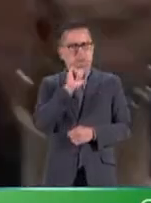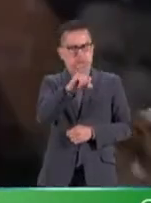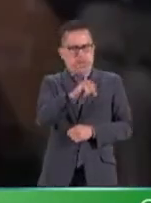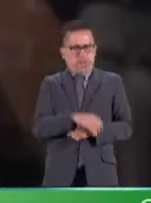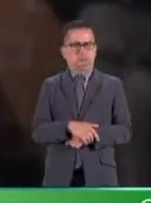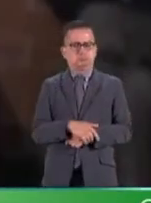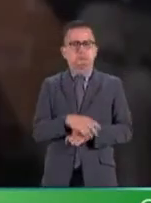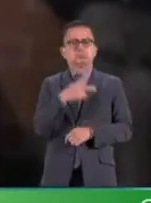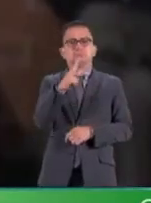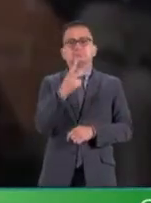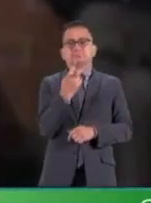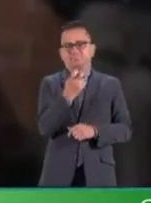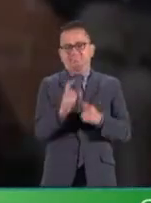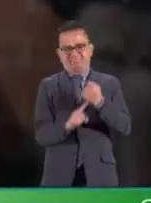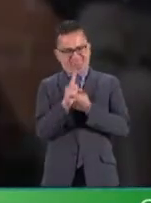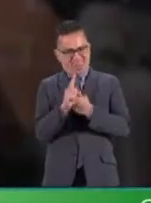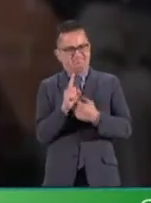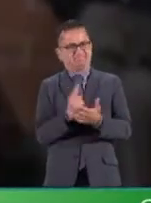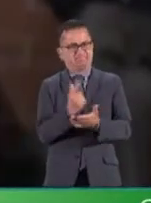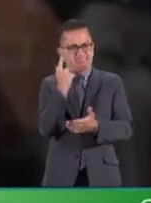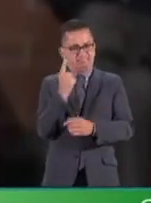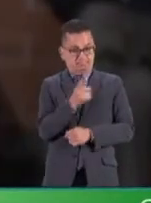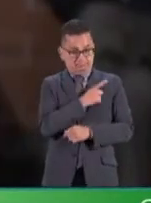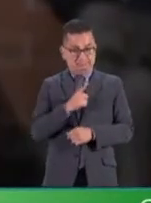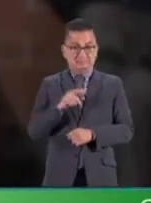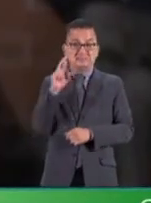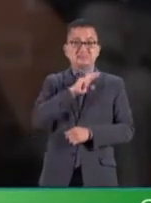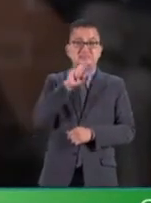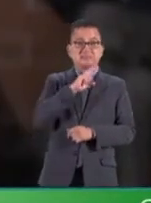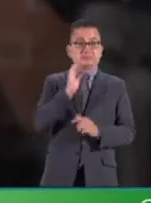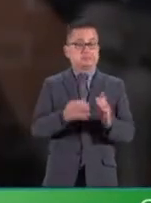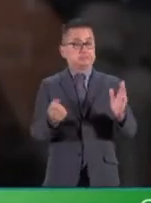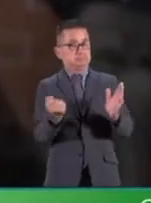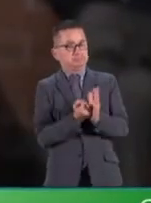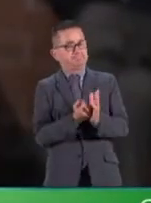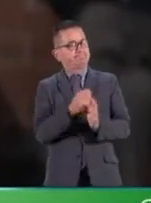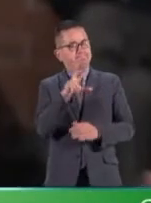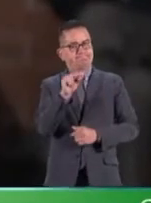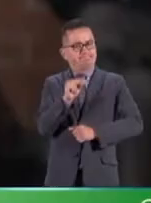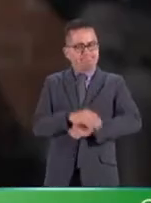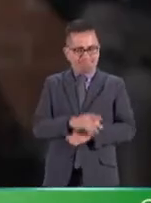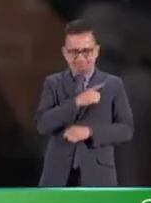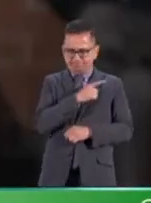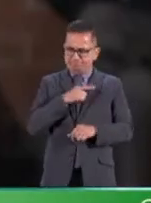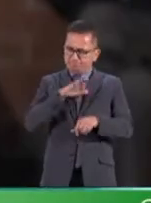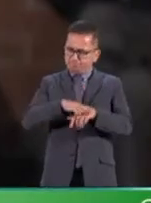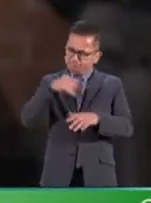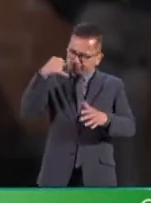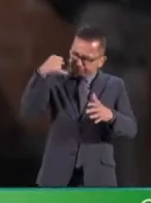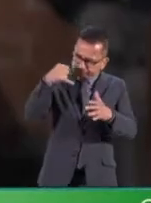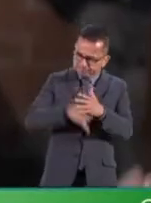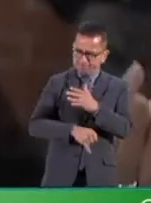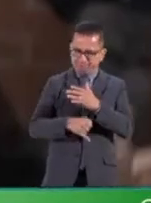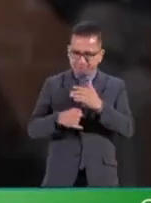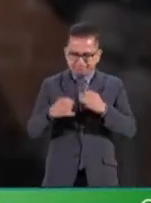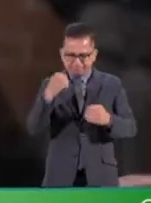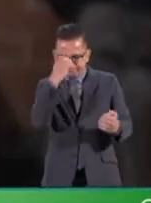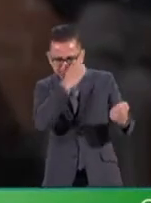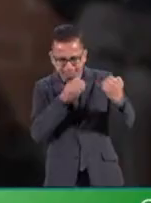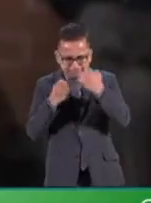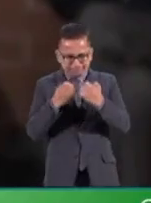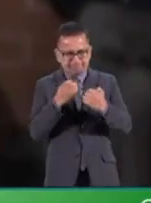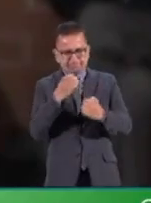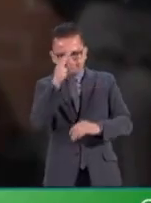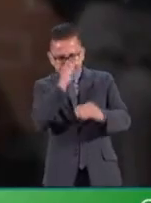se resuelve con una reforma exprés. Necesitamos una reflexión en profundidad, sin simulaciones, donde